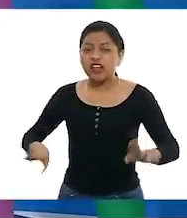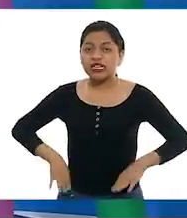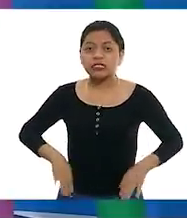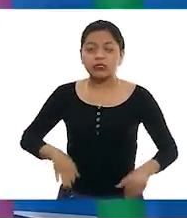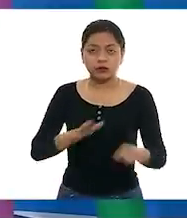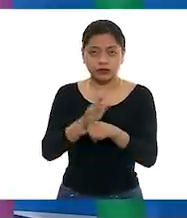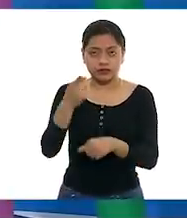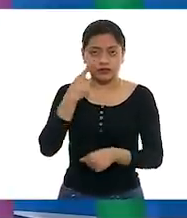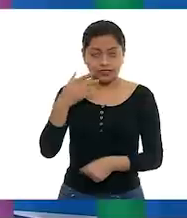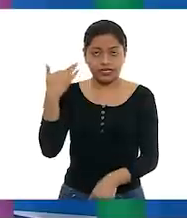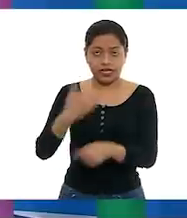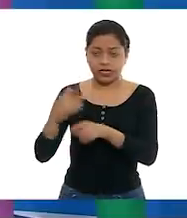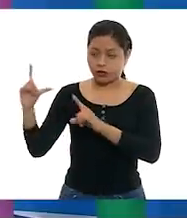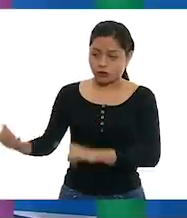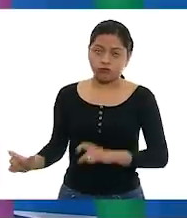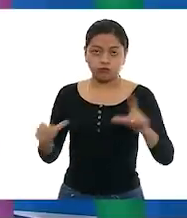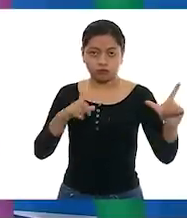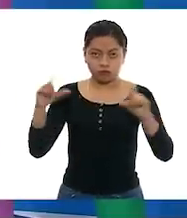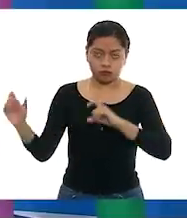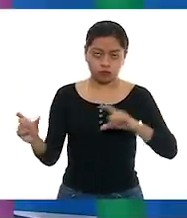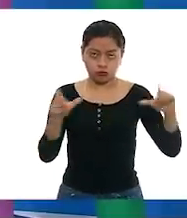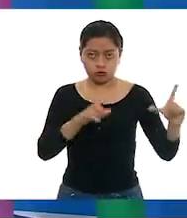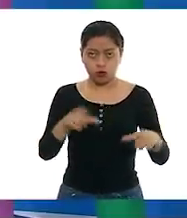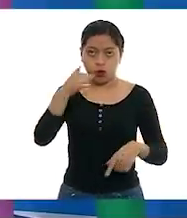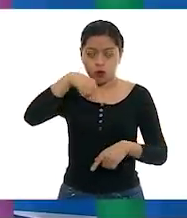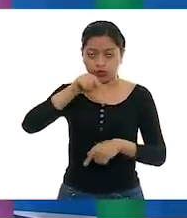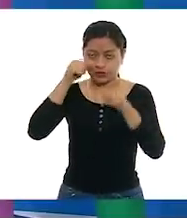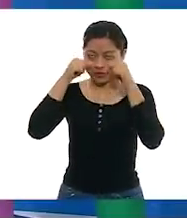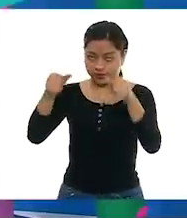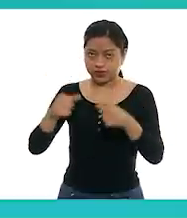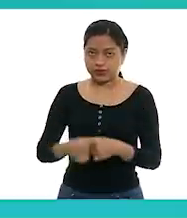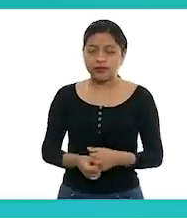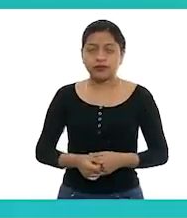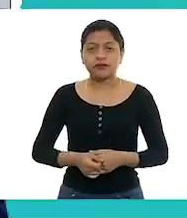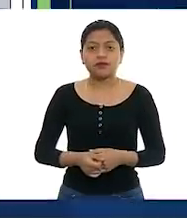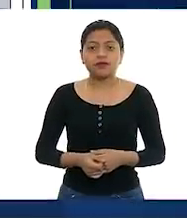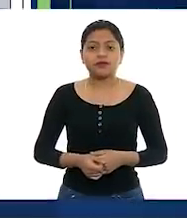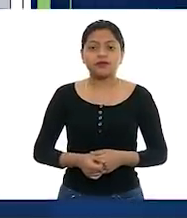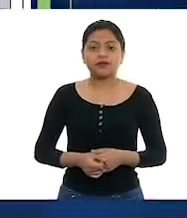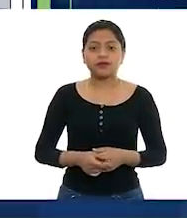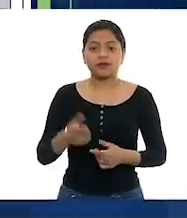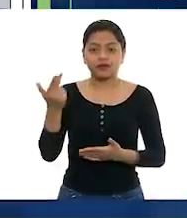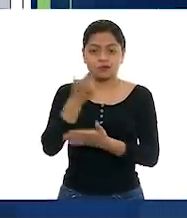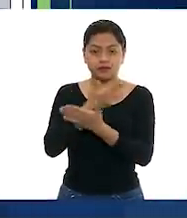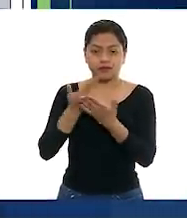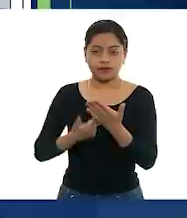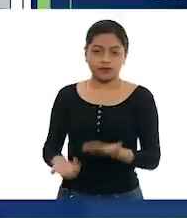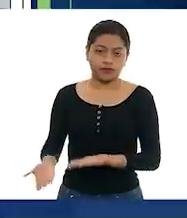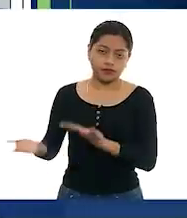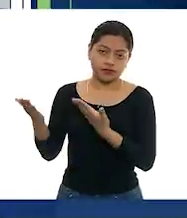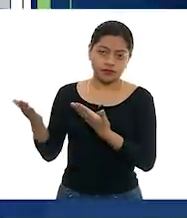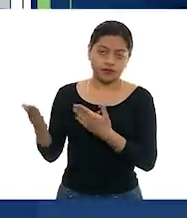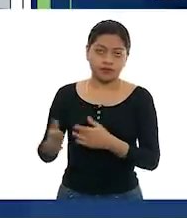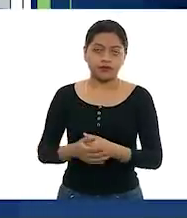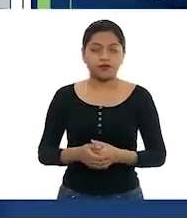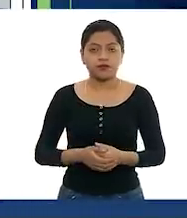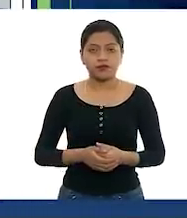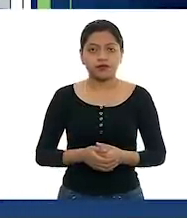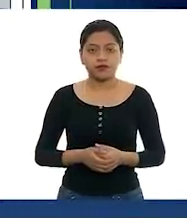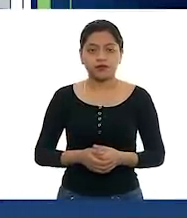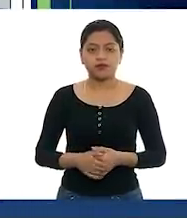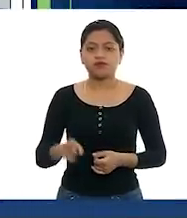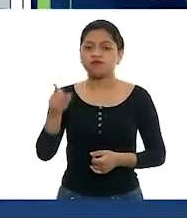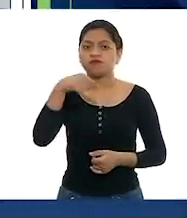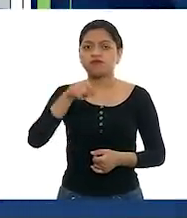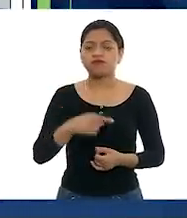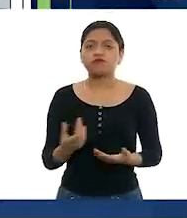a utilizar la siguiente diapositiva. Quiero que se fijen muy bien en el esquema. Muy bien. A ver, Juan Carlos, ayúdanos un poco y